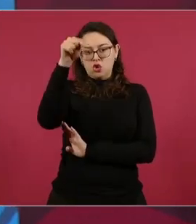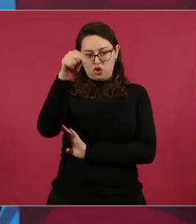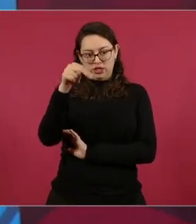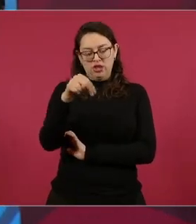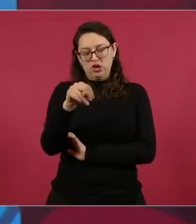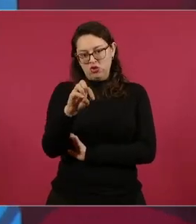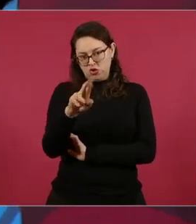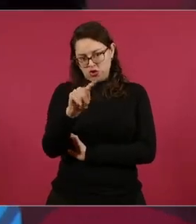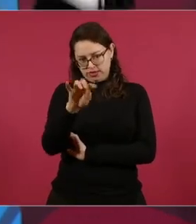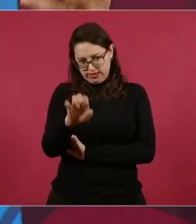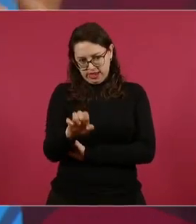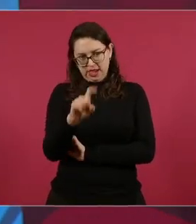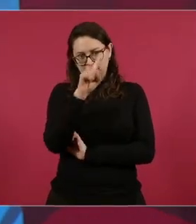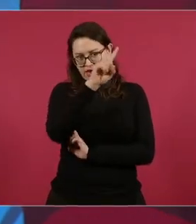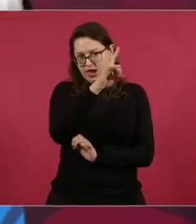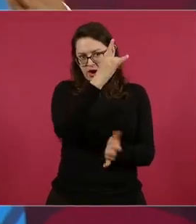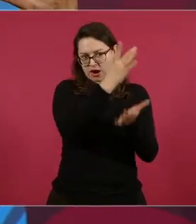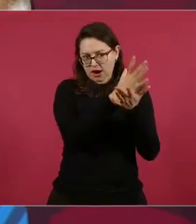pero